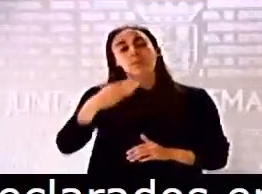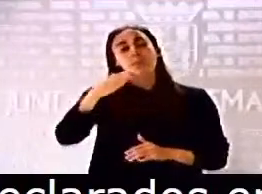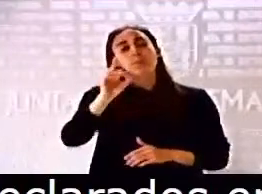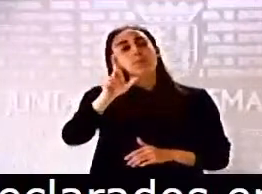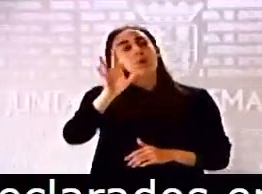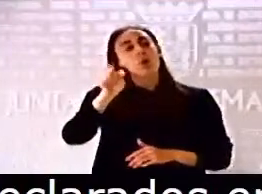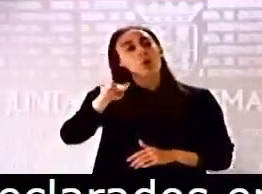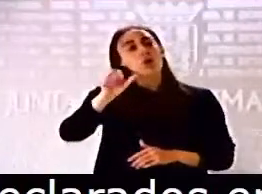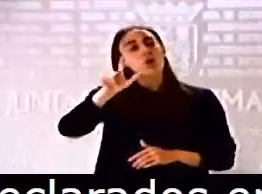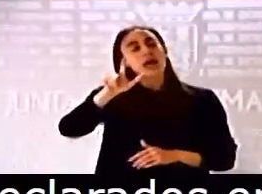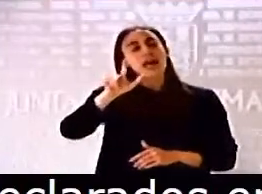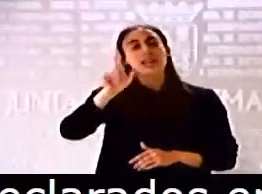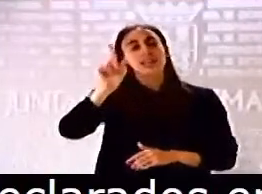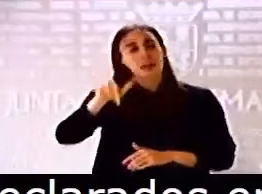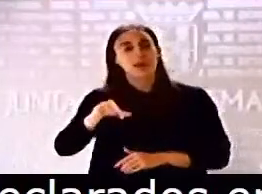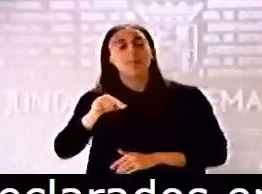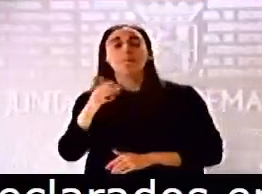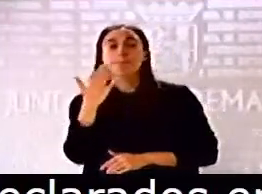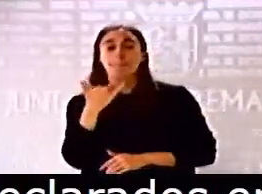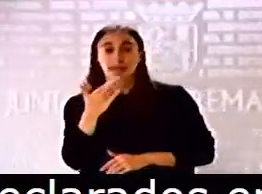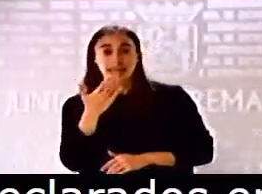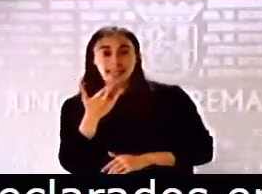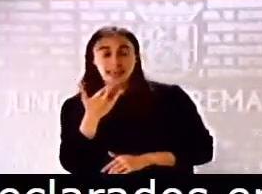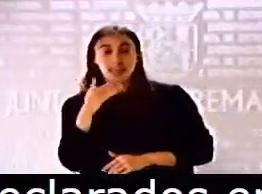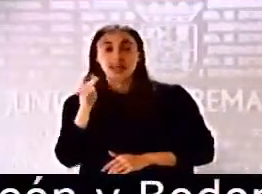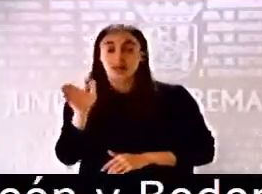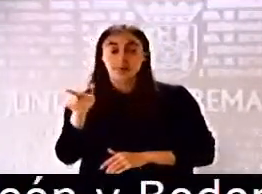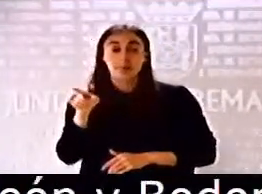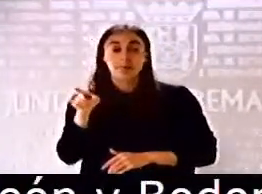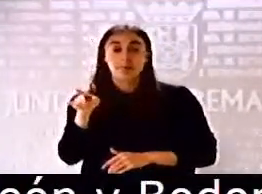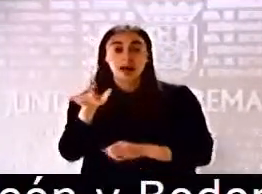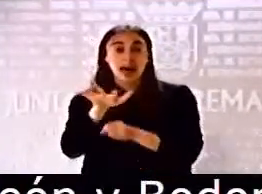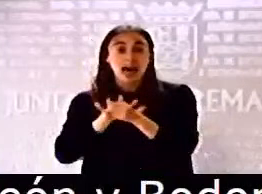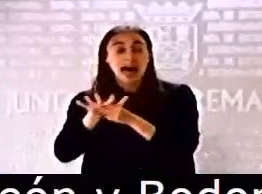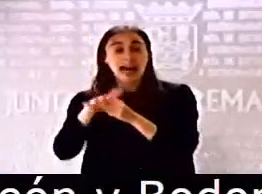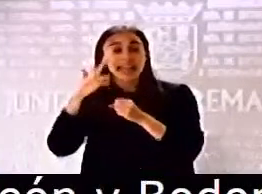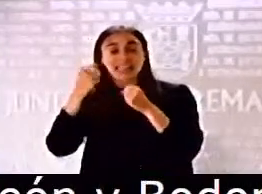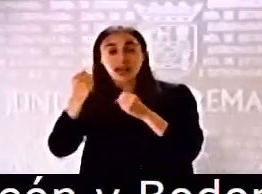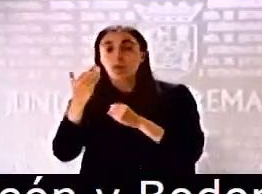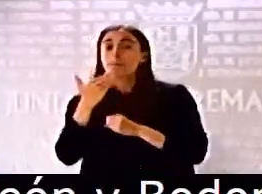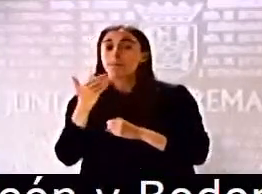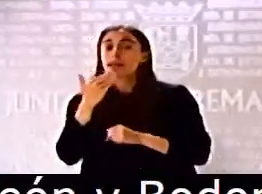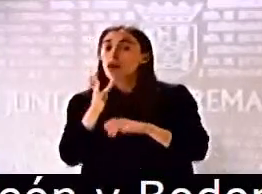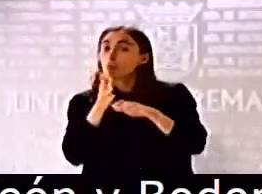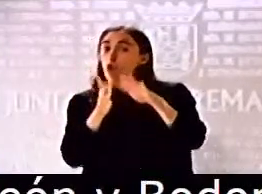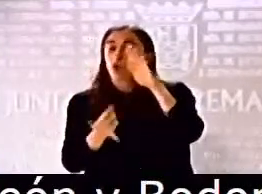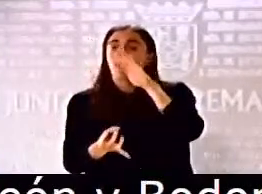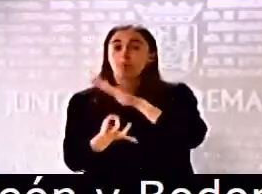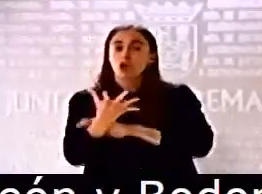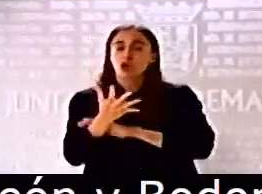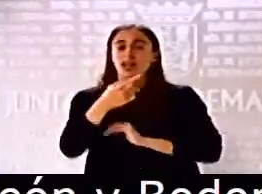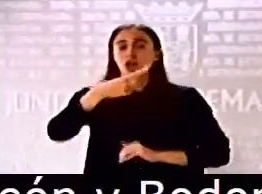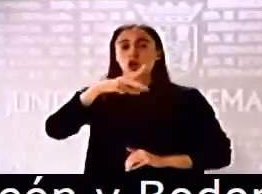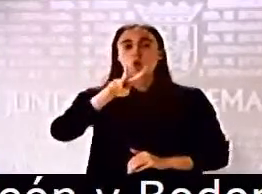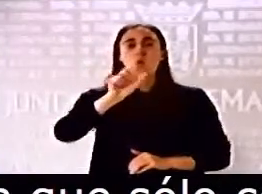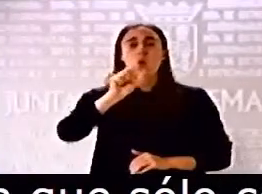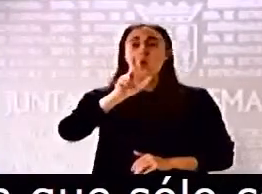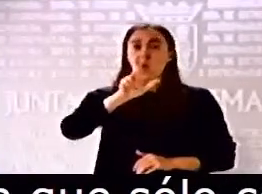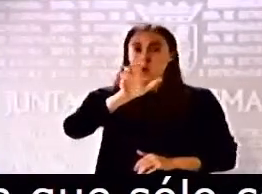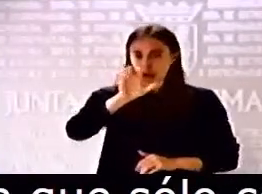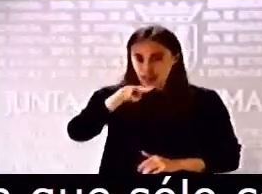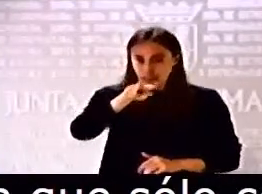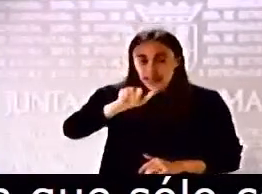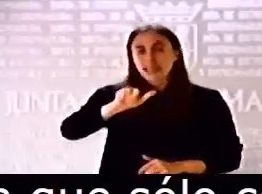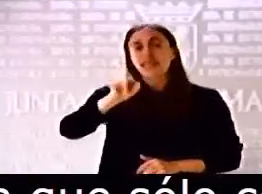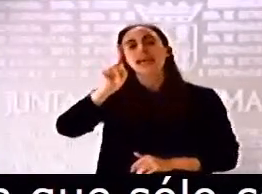o el área de salud de Mérida, que solo con el brote detectado en Guareña y también con el incremento de casos que se